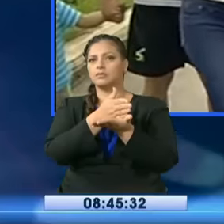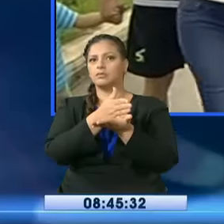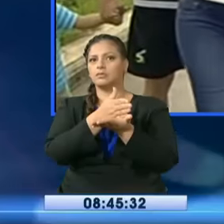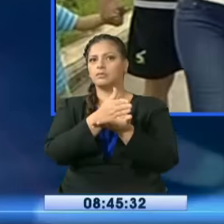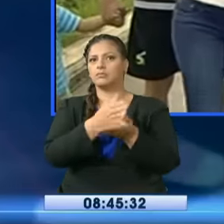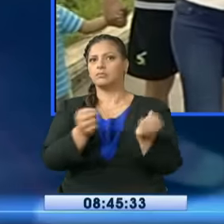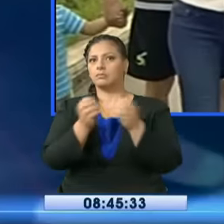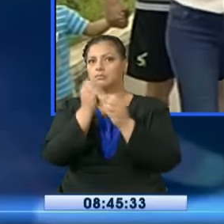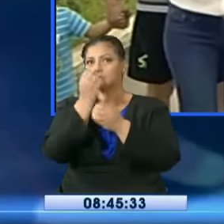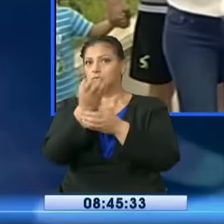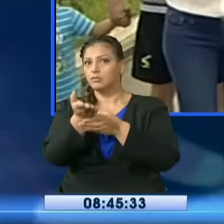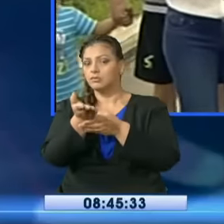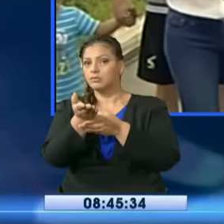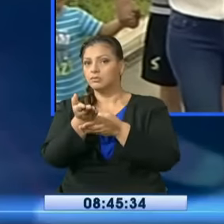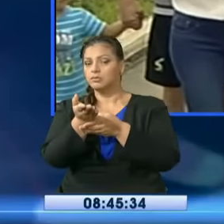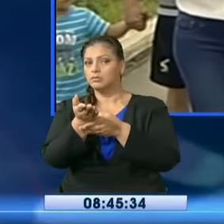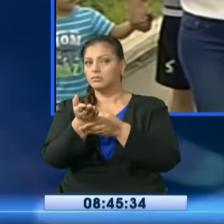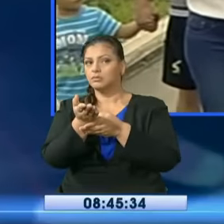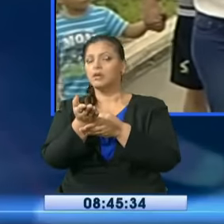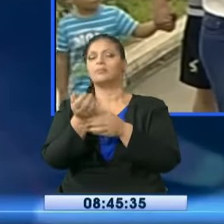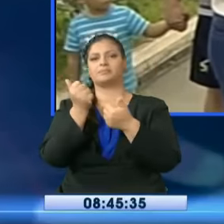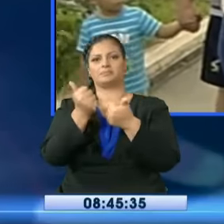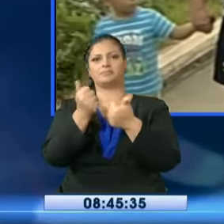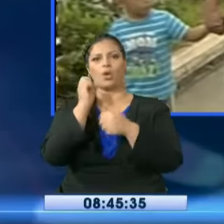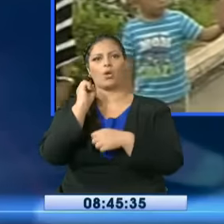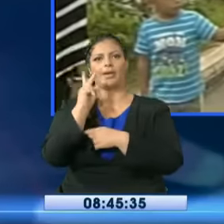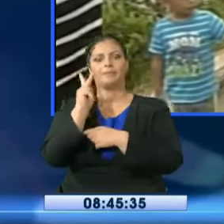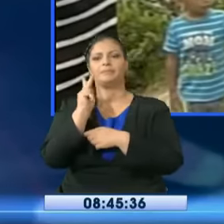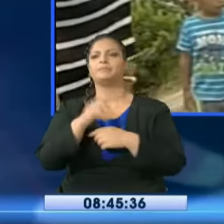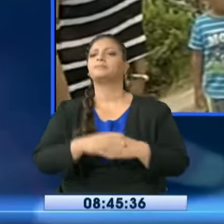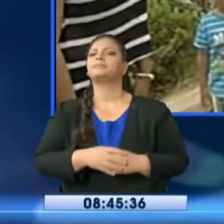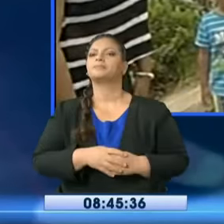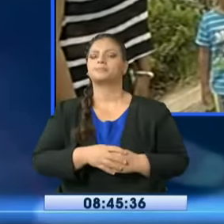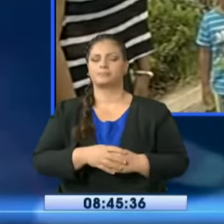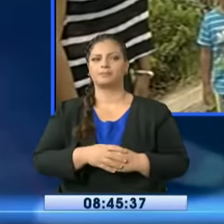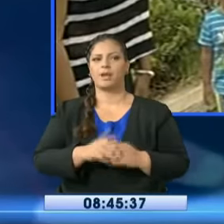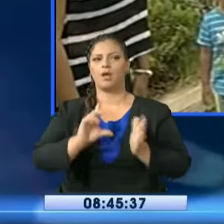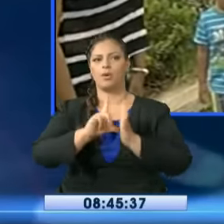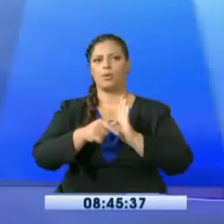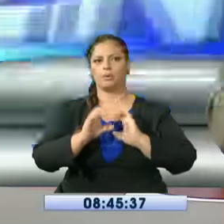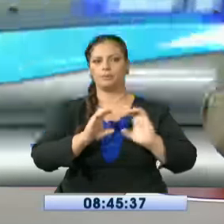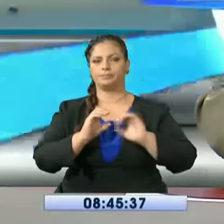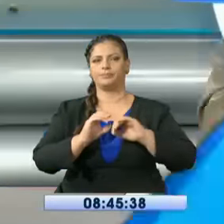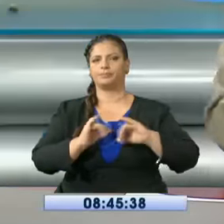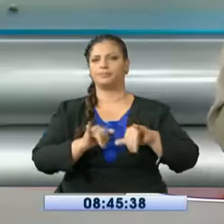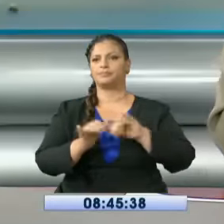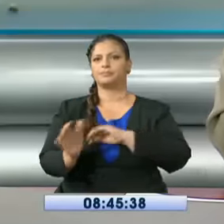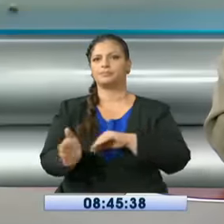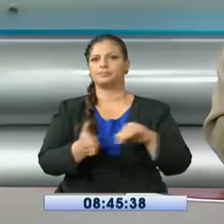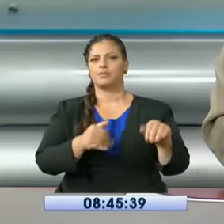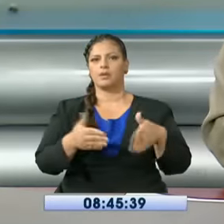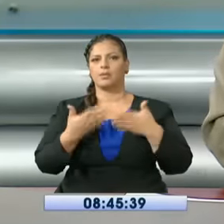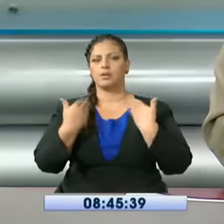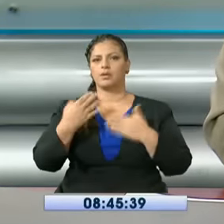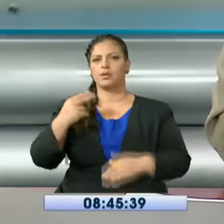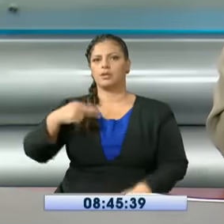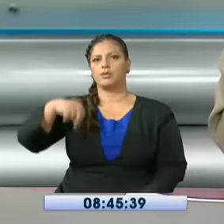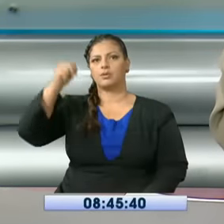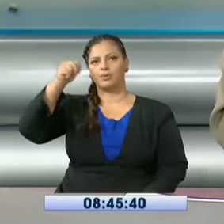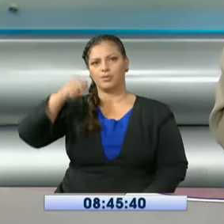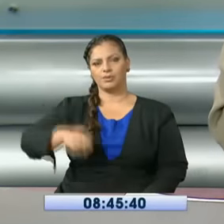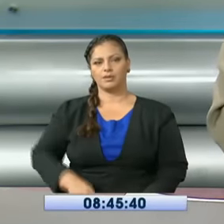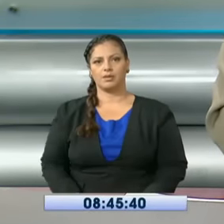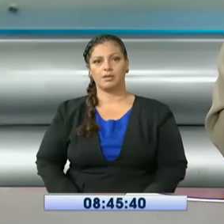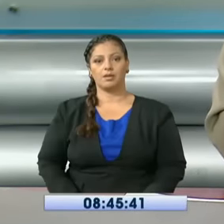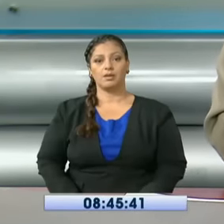más información. Listo, Hugo. Listo. Ok, Luxola, más adelante volveremos con usted. ¿Ah? Ahora tenemos otra información en el norte de Guayaquil. La unidad de